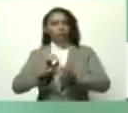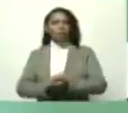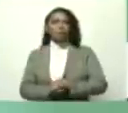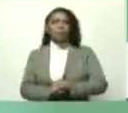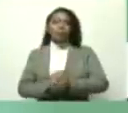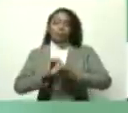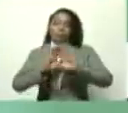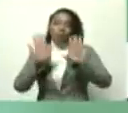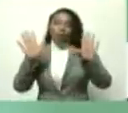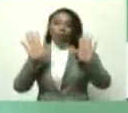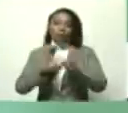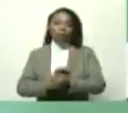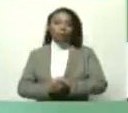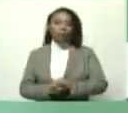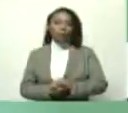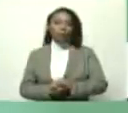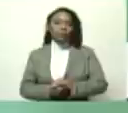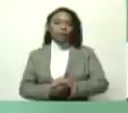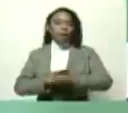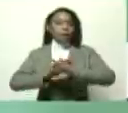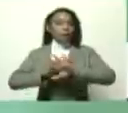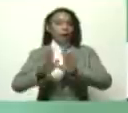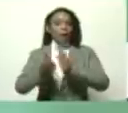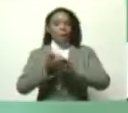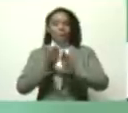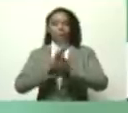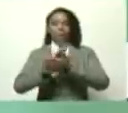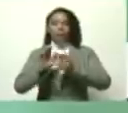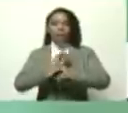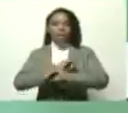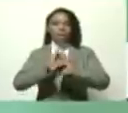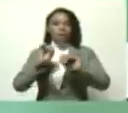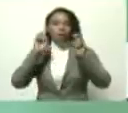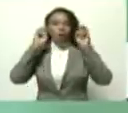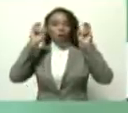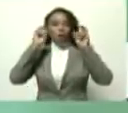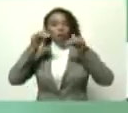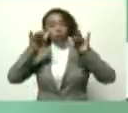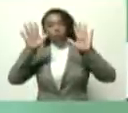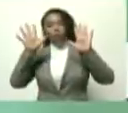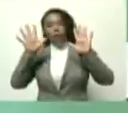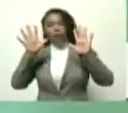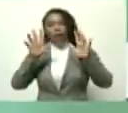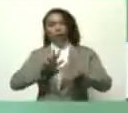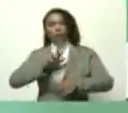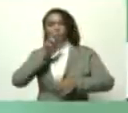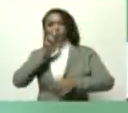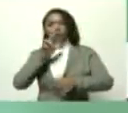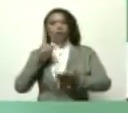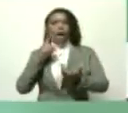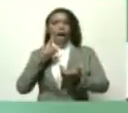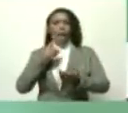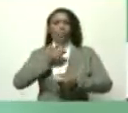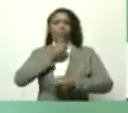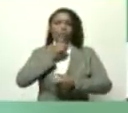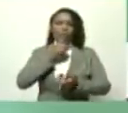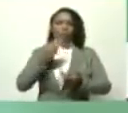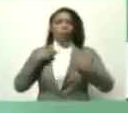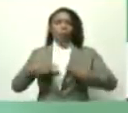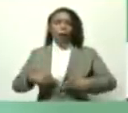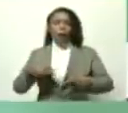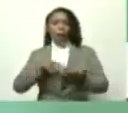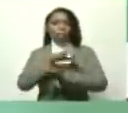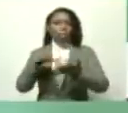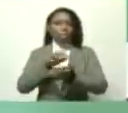claro, ya se les está acabando todo el argumento de la supuesta crisis humanitaria, ya se les está acabando el tema